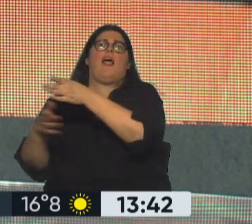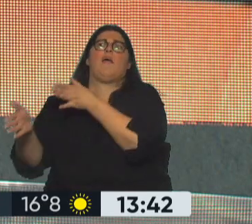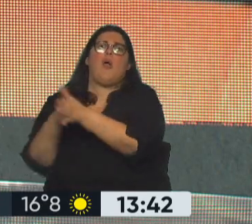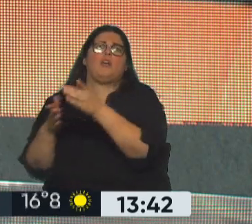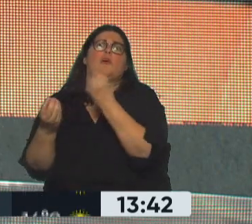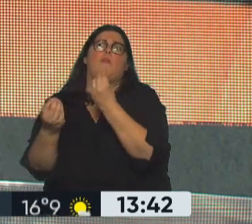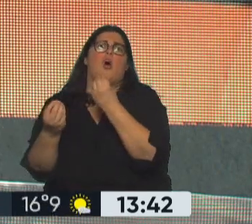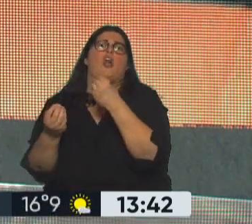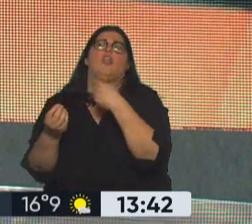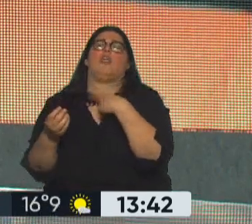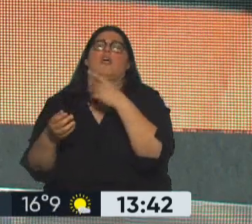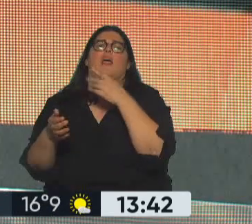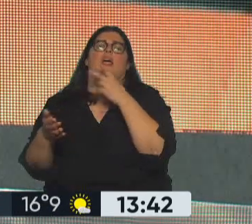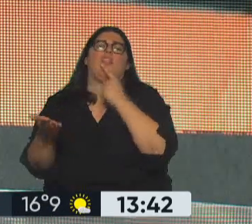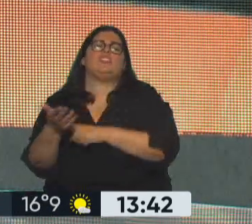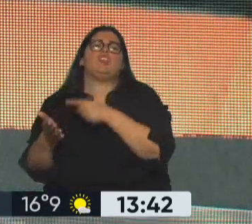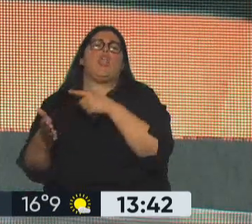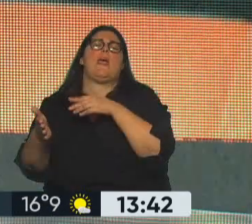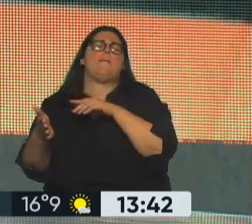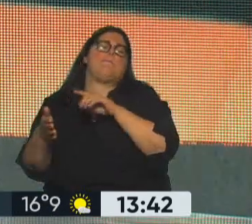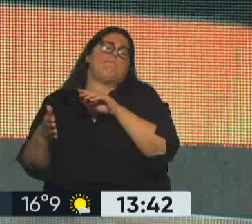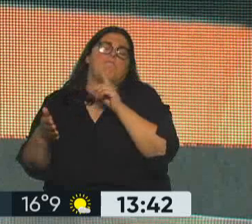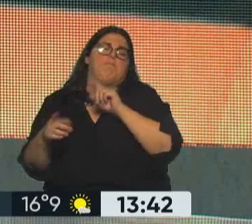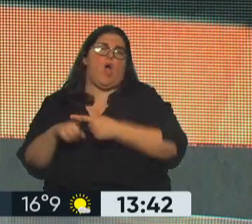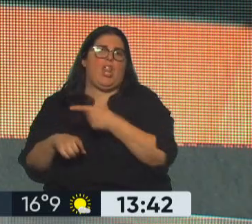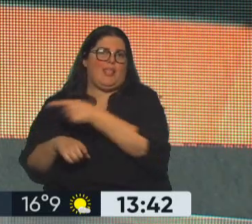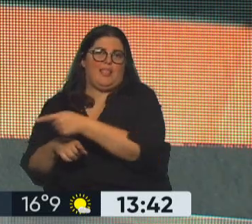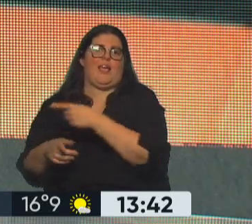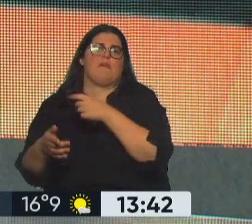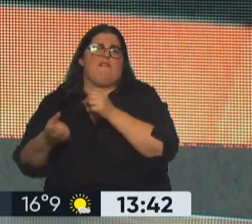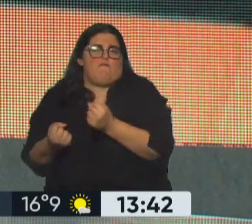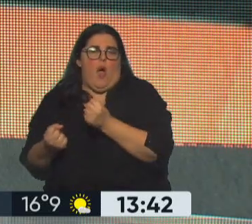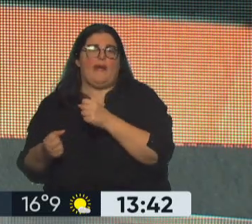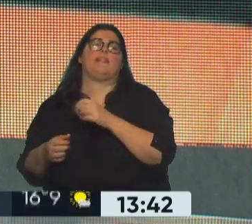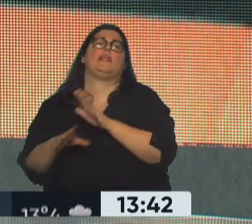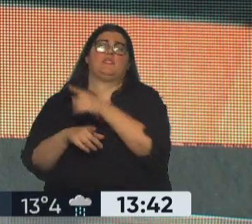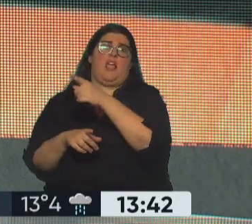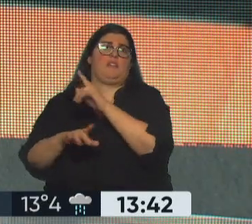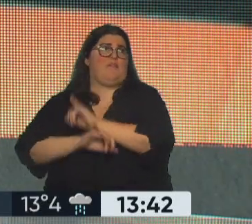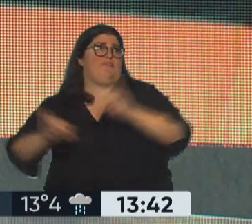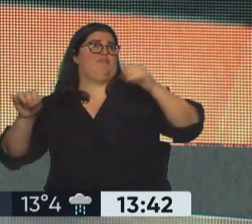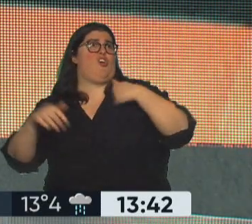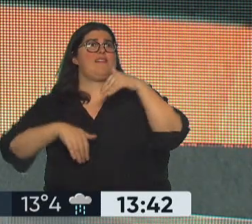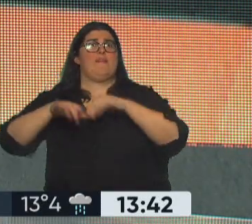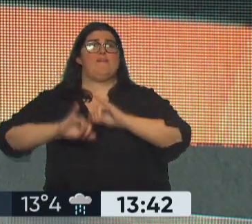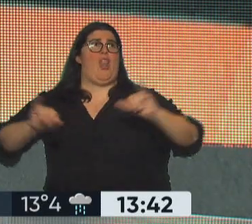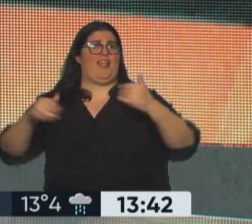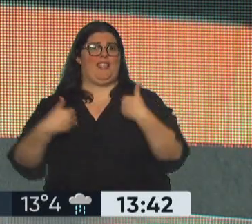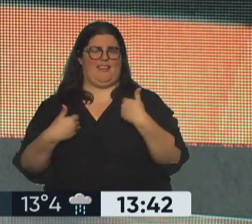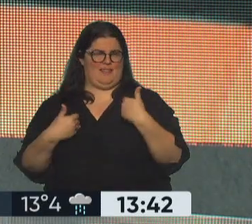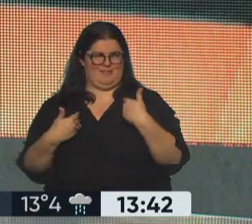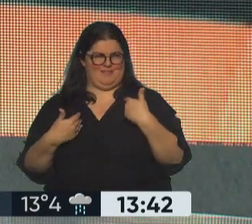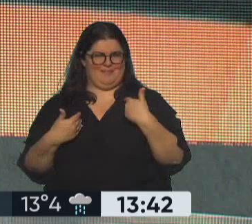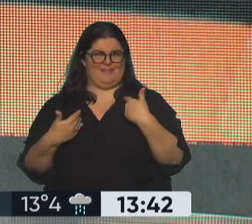políticas más represivas y lanzando casi su campaña electoral de cara al 2024 a partir de este tema. Por lo tanto, lo que vemos